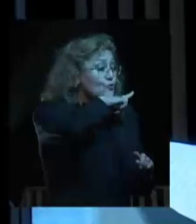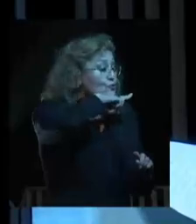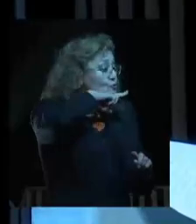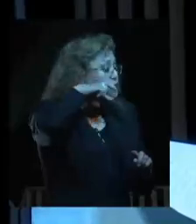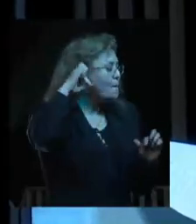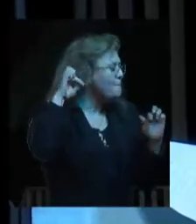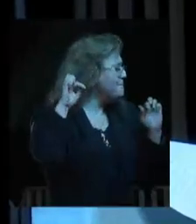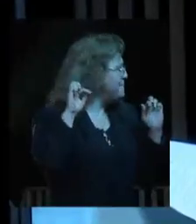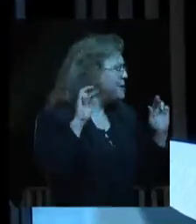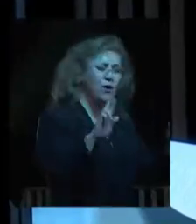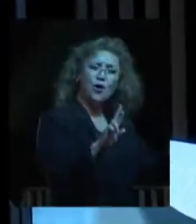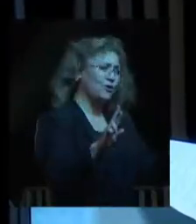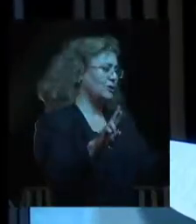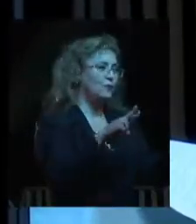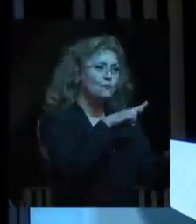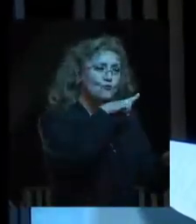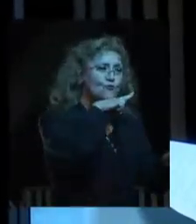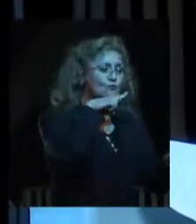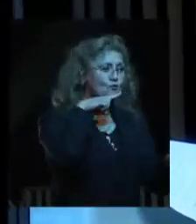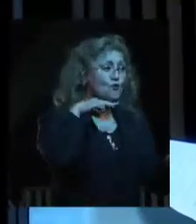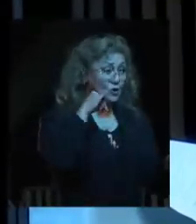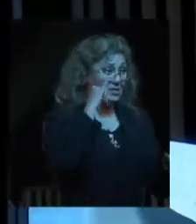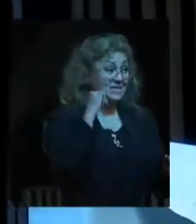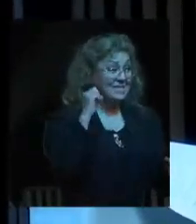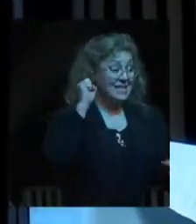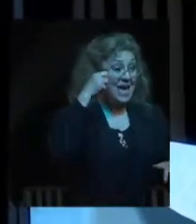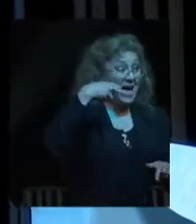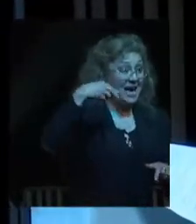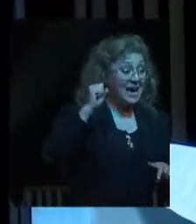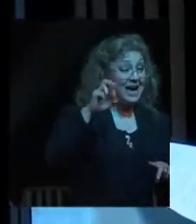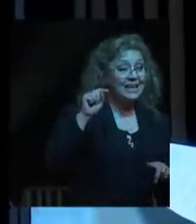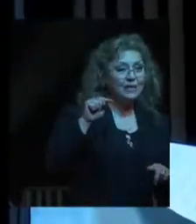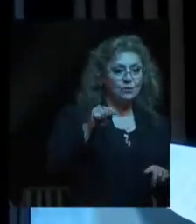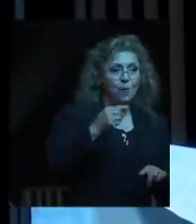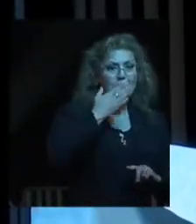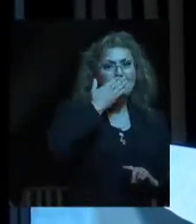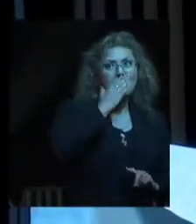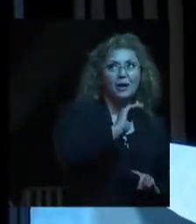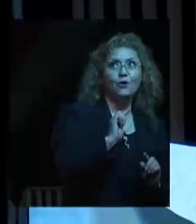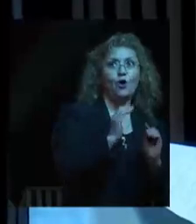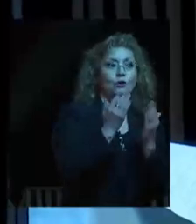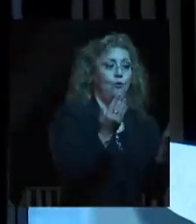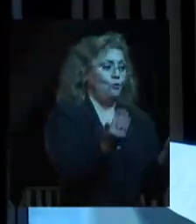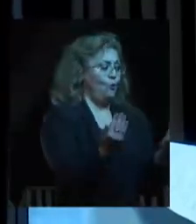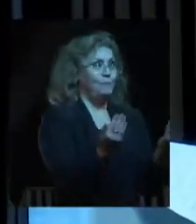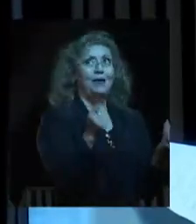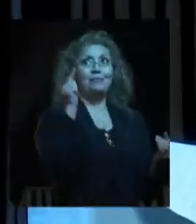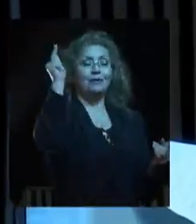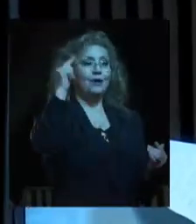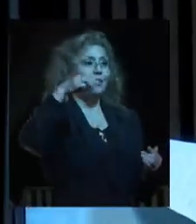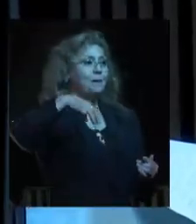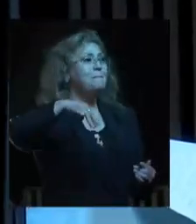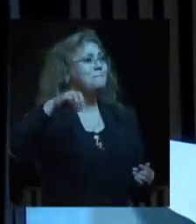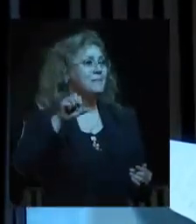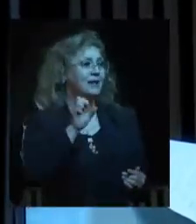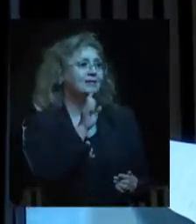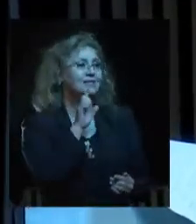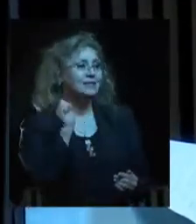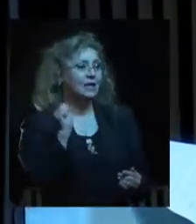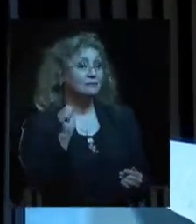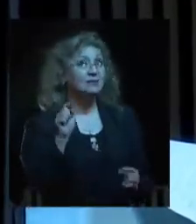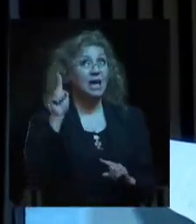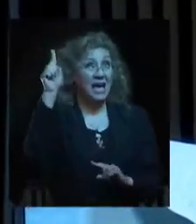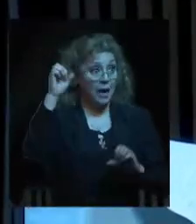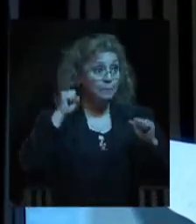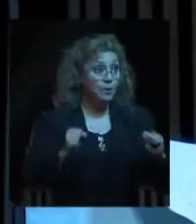tórrido desierto. El desierto del Sahara parece el Caribe comparado con Marte. Entonces, si en Marte podemos hacer lechuga